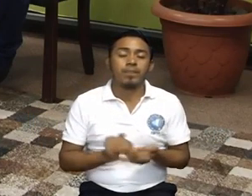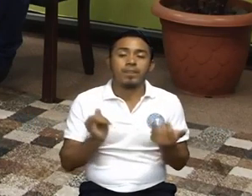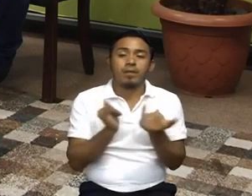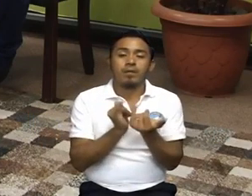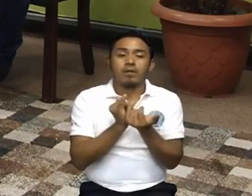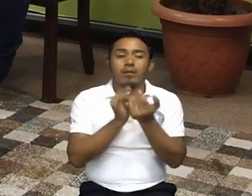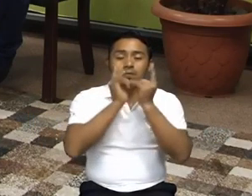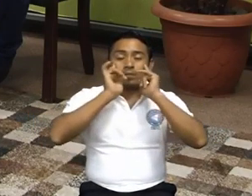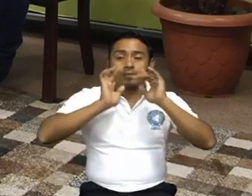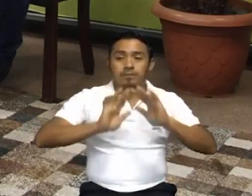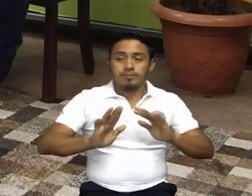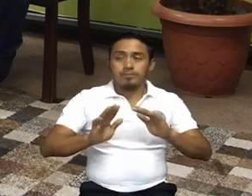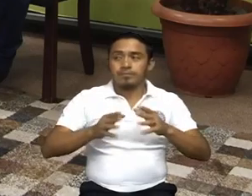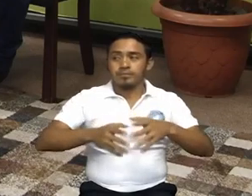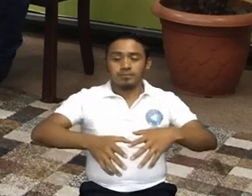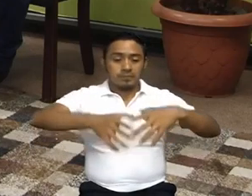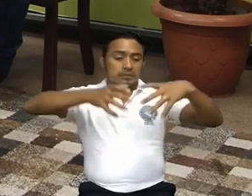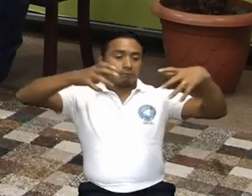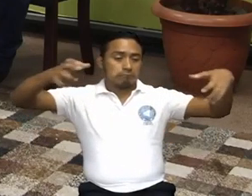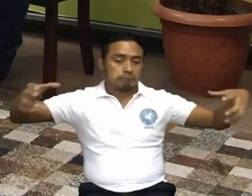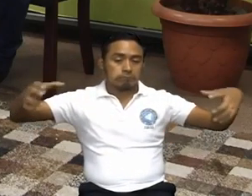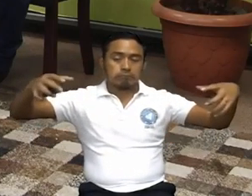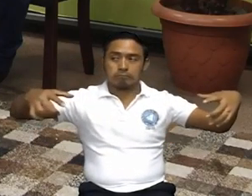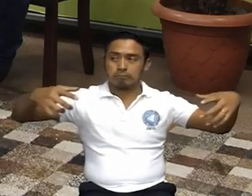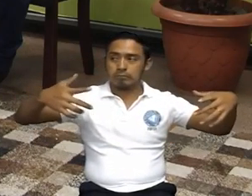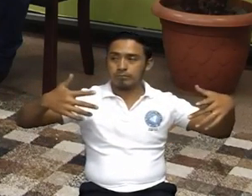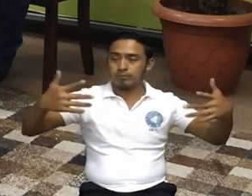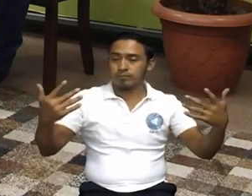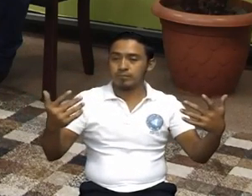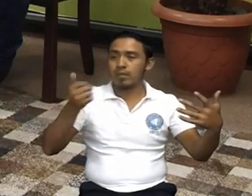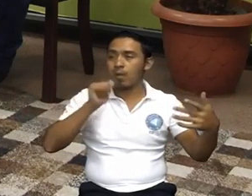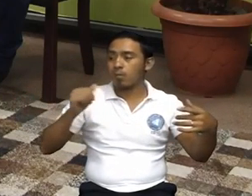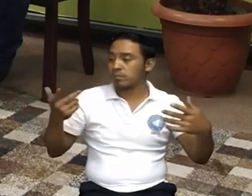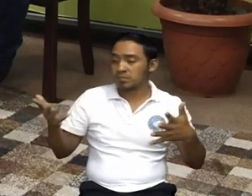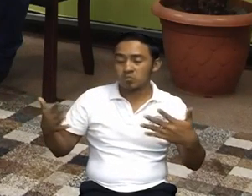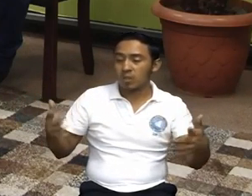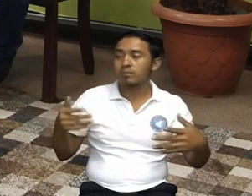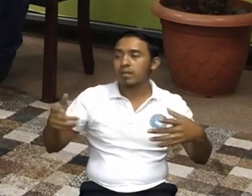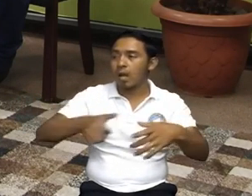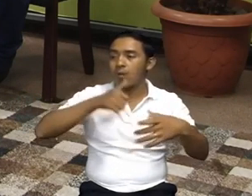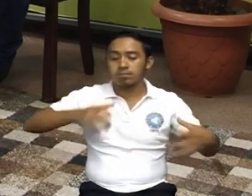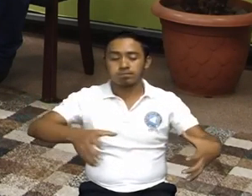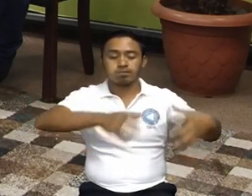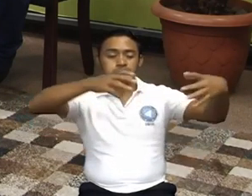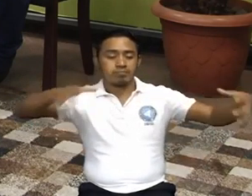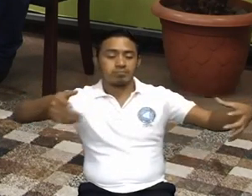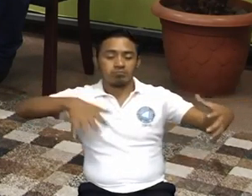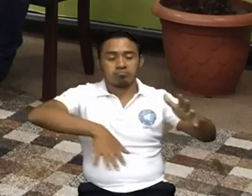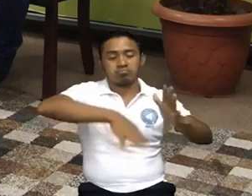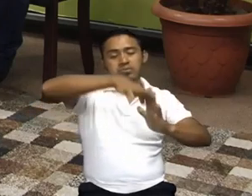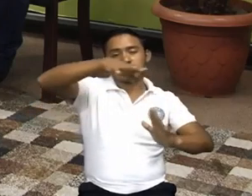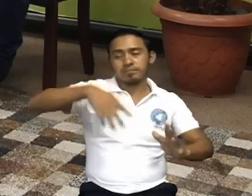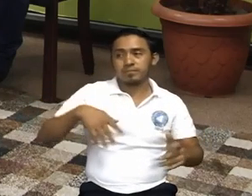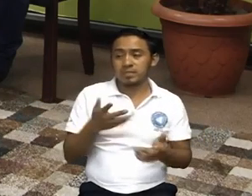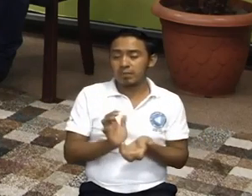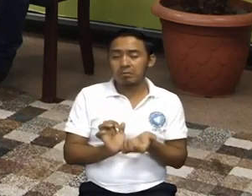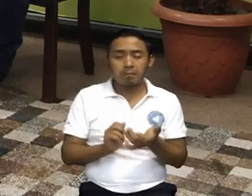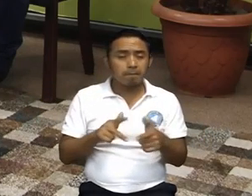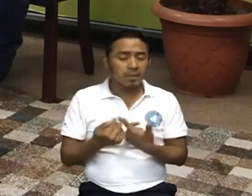hay panas grandes, las palanconas, que la gente cuando se va el agua, la llena de agua, hay niños chiquitos que están iniciando a caminar, a